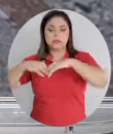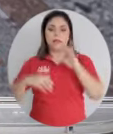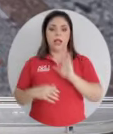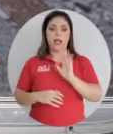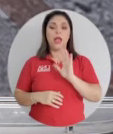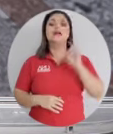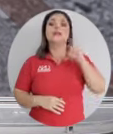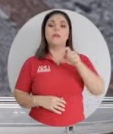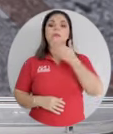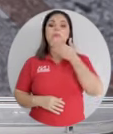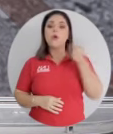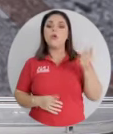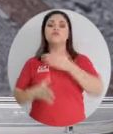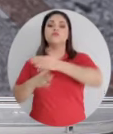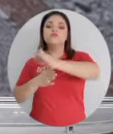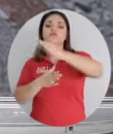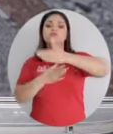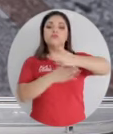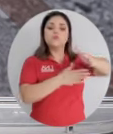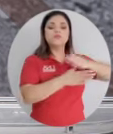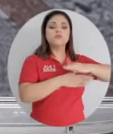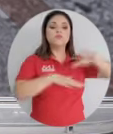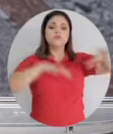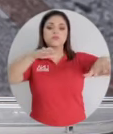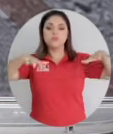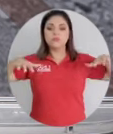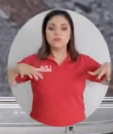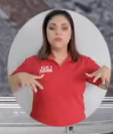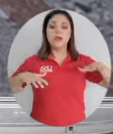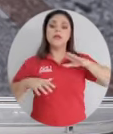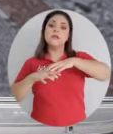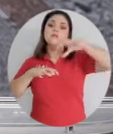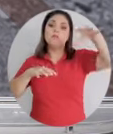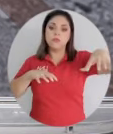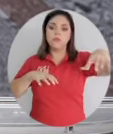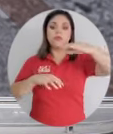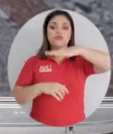lo que necesitamos es mejorar las condiciones de ingreso de las familias